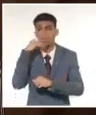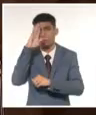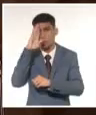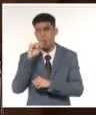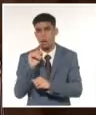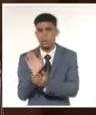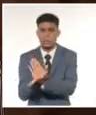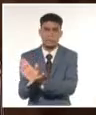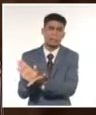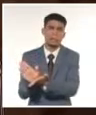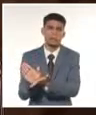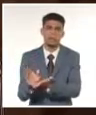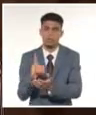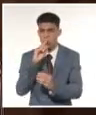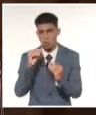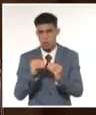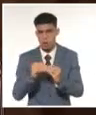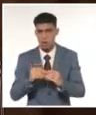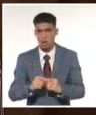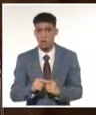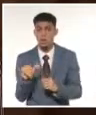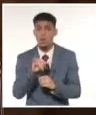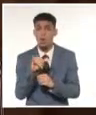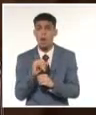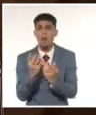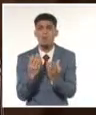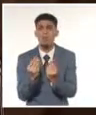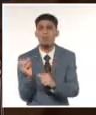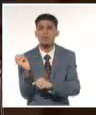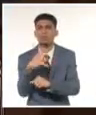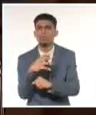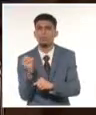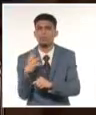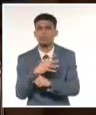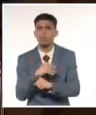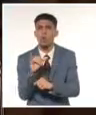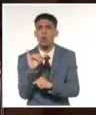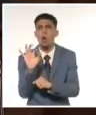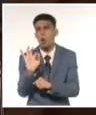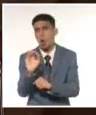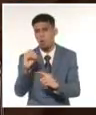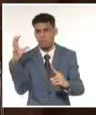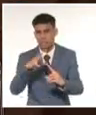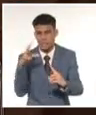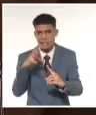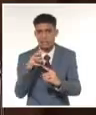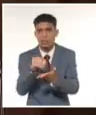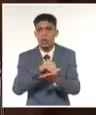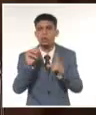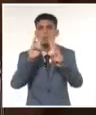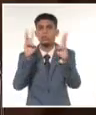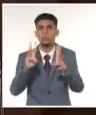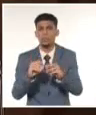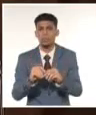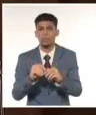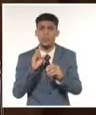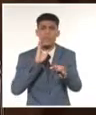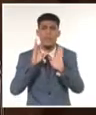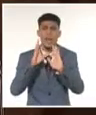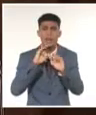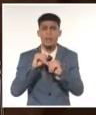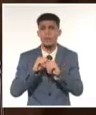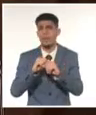y cargado de odio en las redes sociales. En respuesta a ese diseño de política hostil